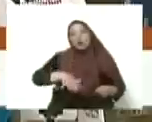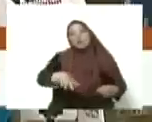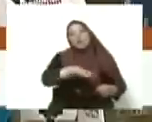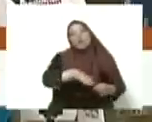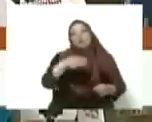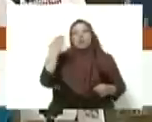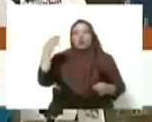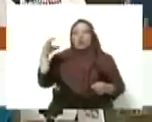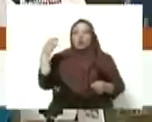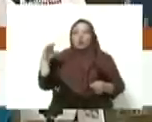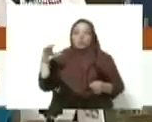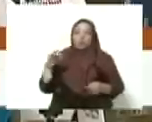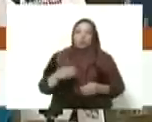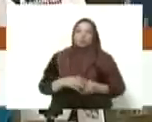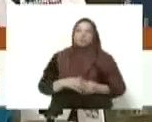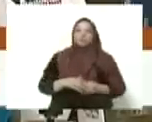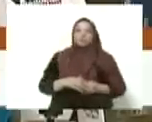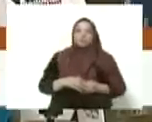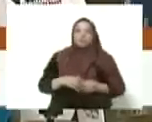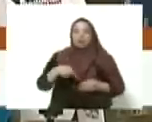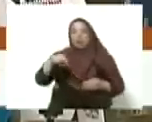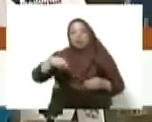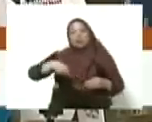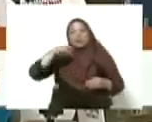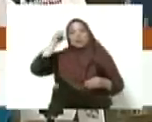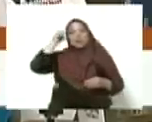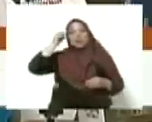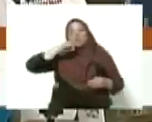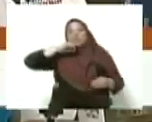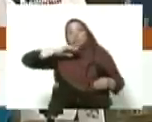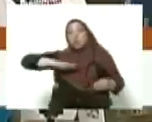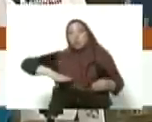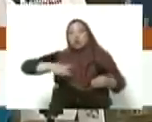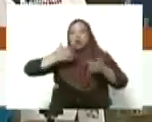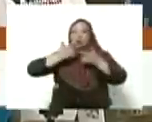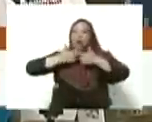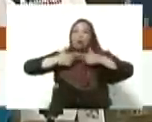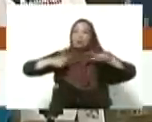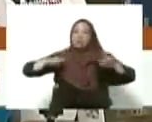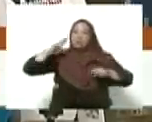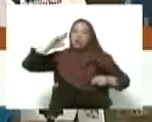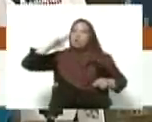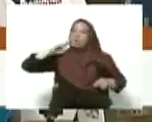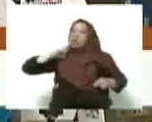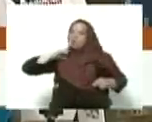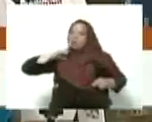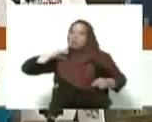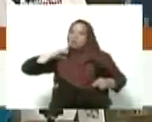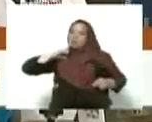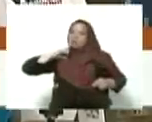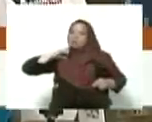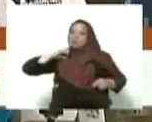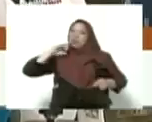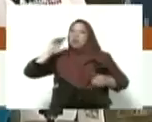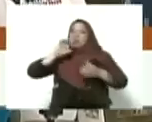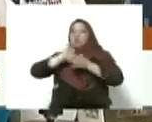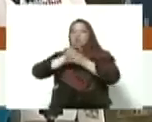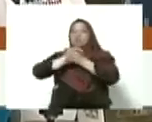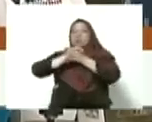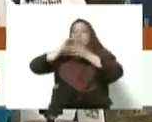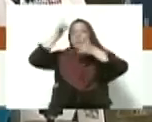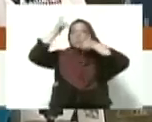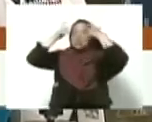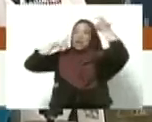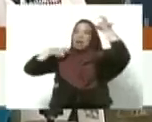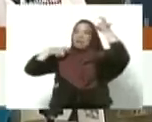colombiano. Este día histórico, nuestro libertador Simón Bolívar, nuestro comandante eterno Hugo